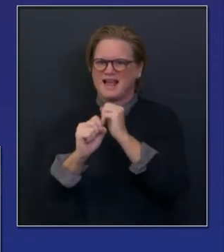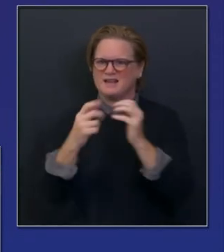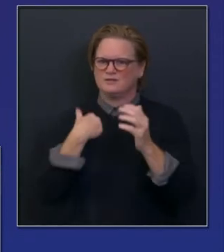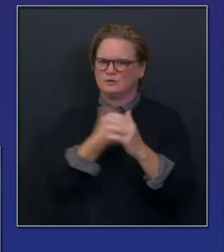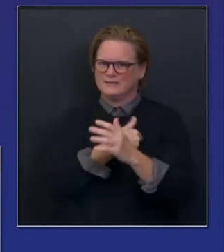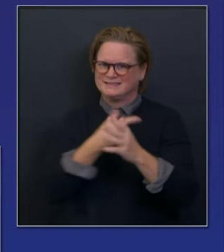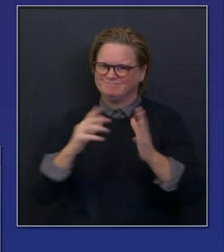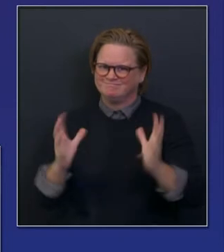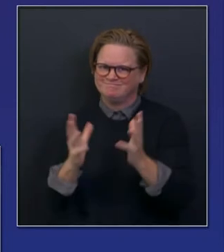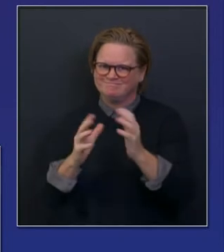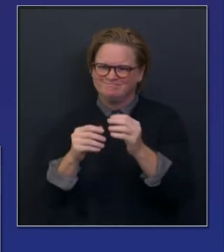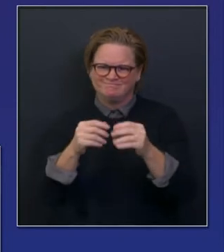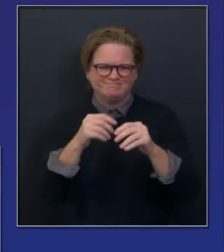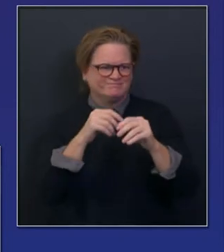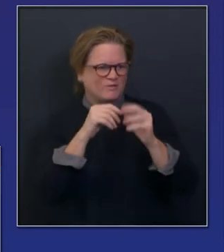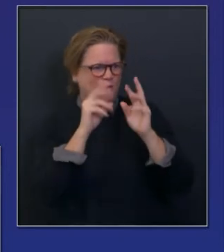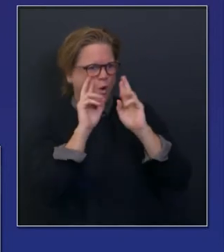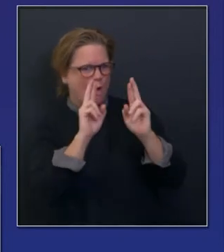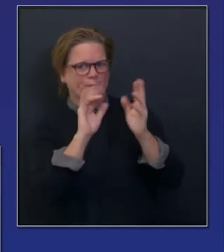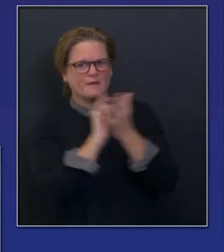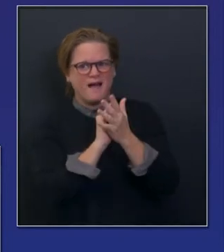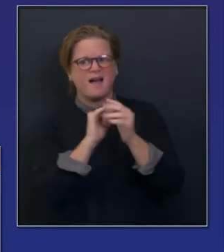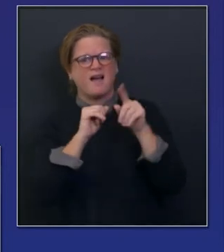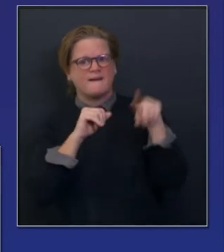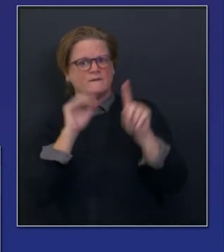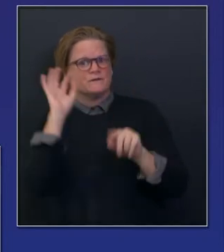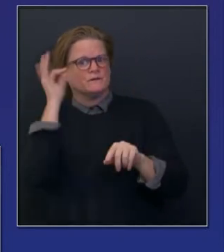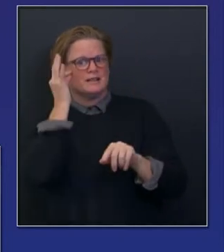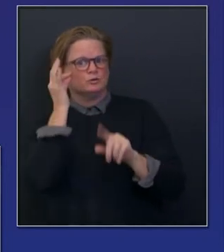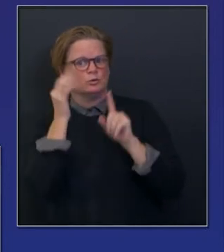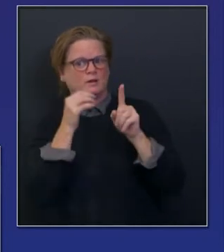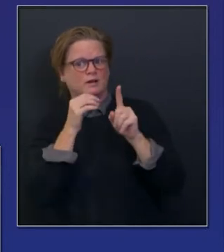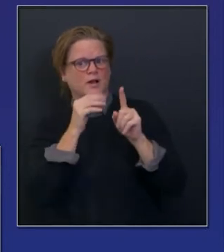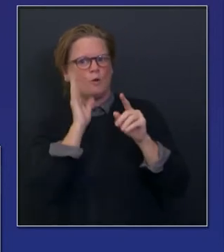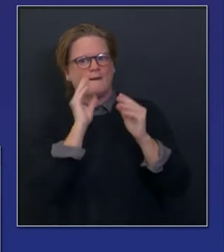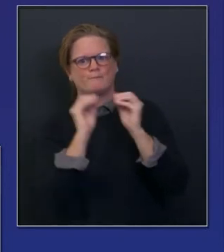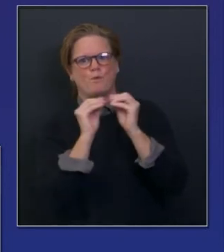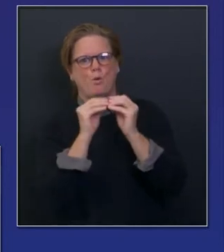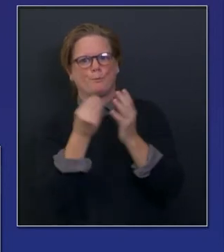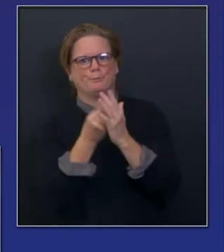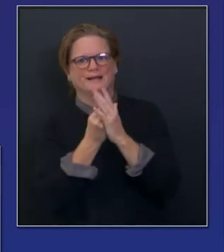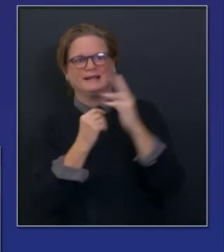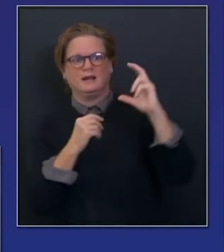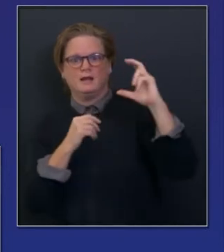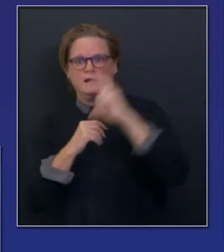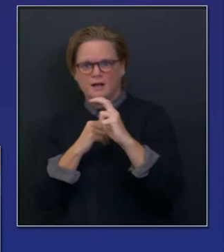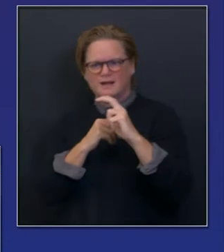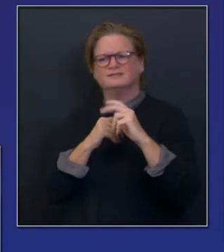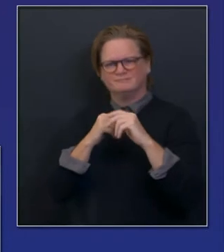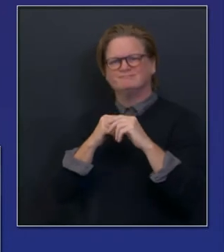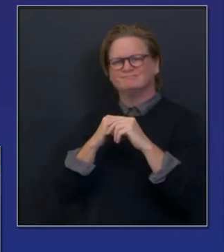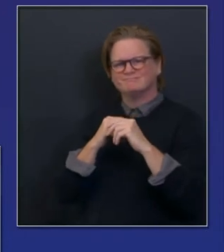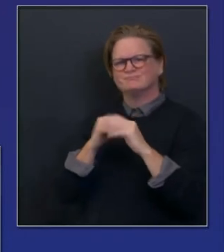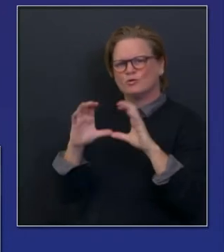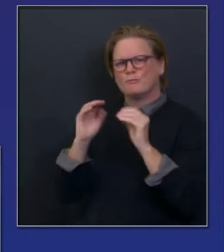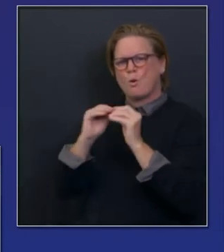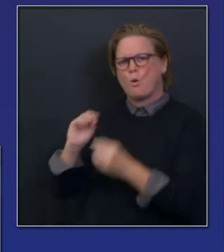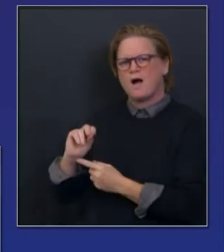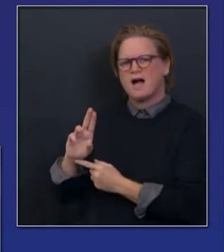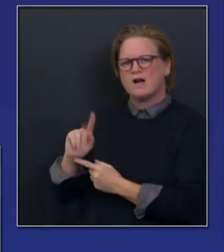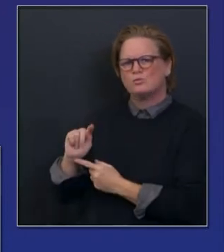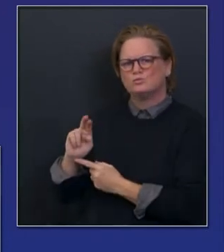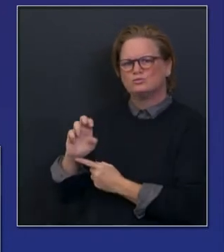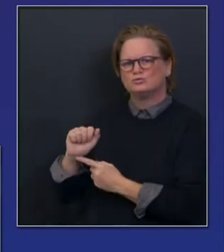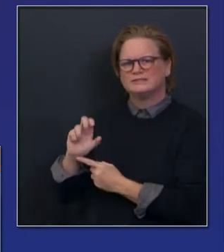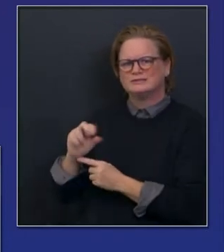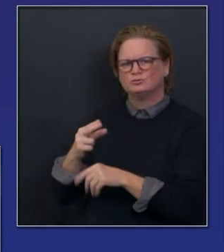más fondeo del gobierno federal. En las últimas 48 horas hemos visto un poco de